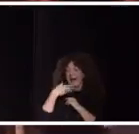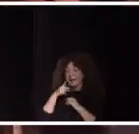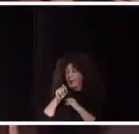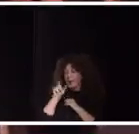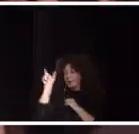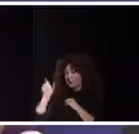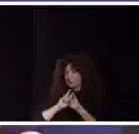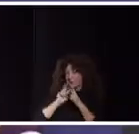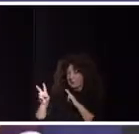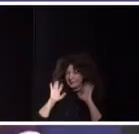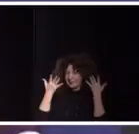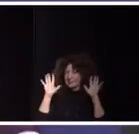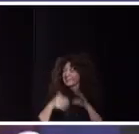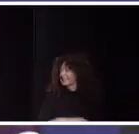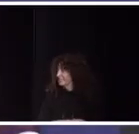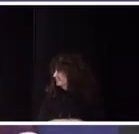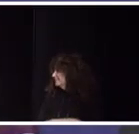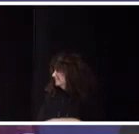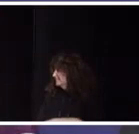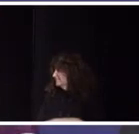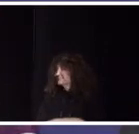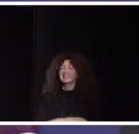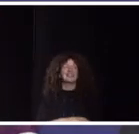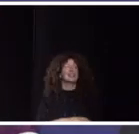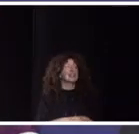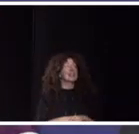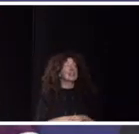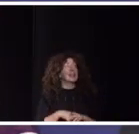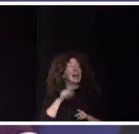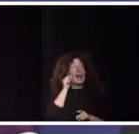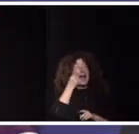Bueno, pues muy buenos días, muy buenos.